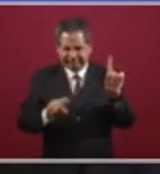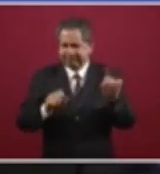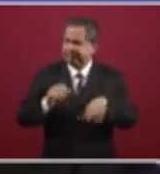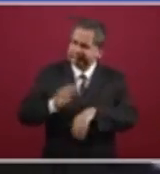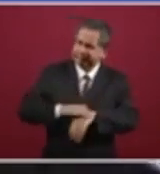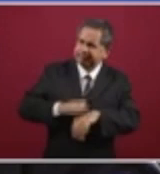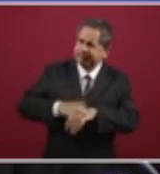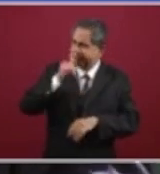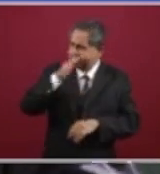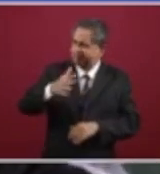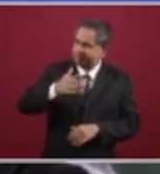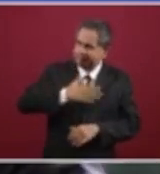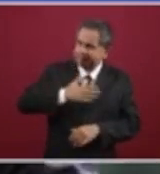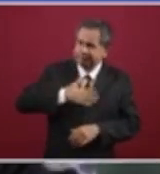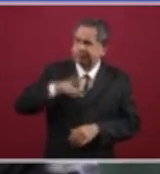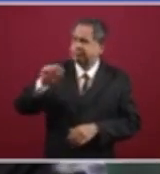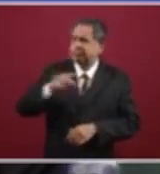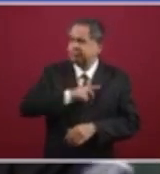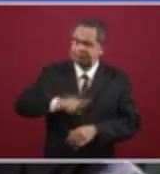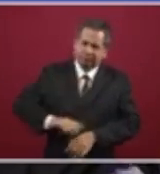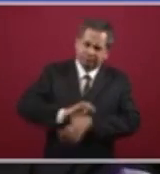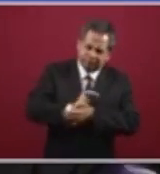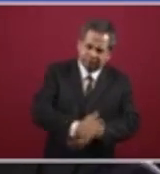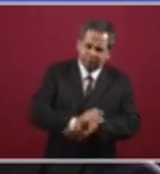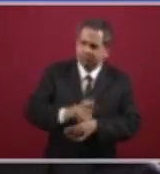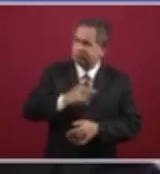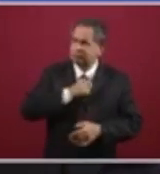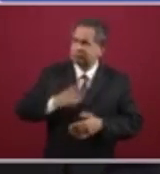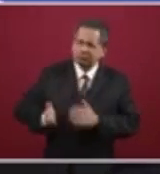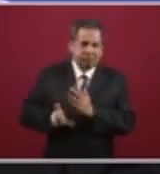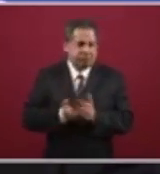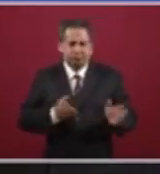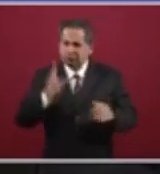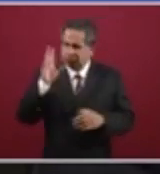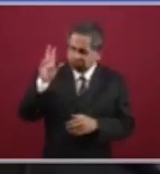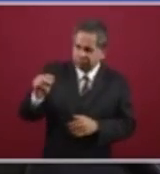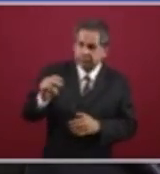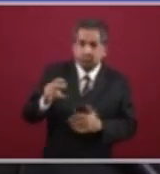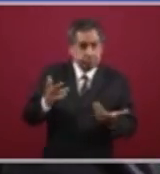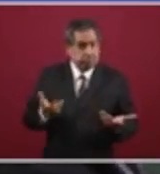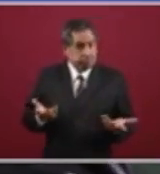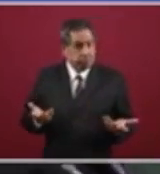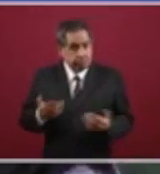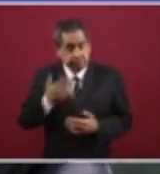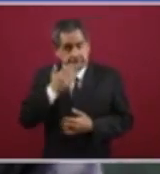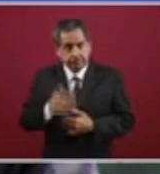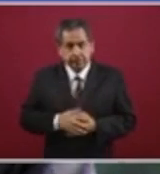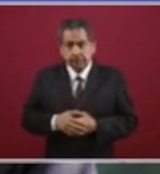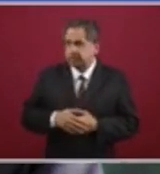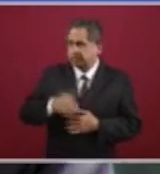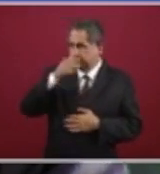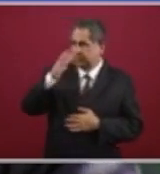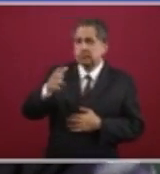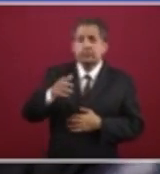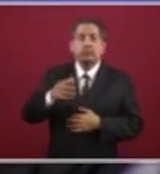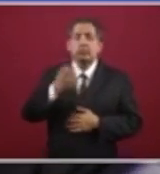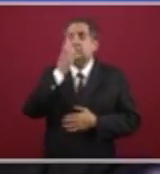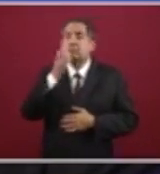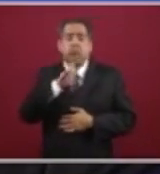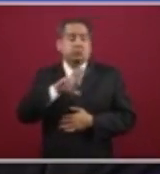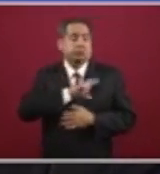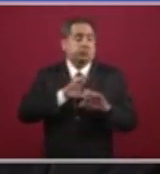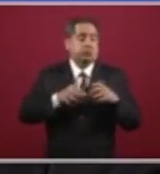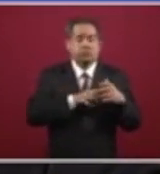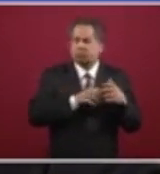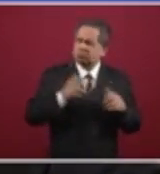exigir el fin a la discriminación y a la exclusión. La lucha contra la privatización de la educación en los